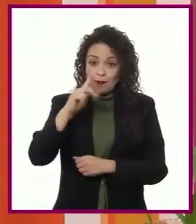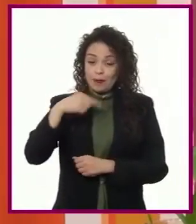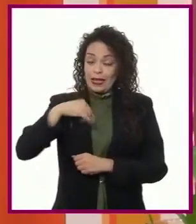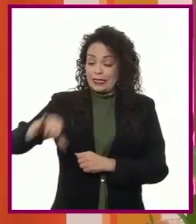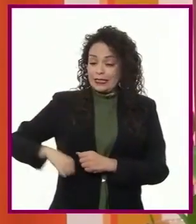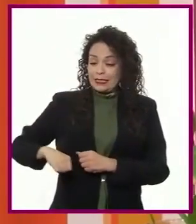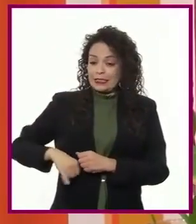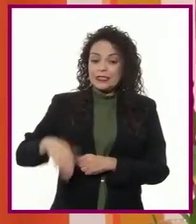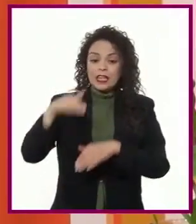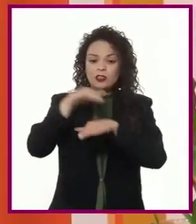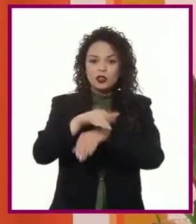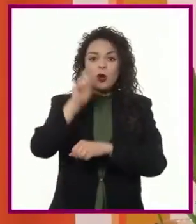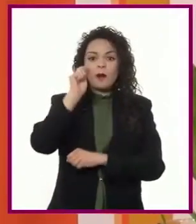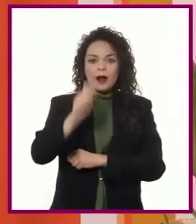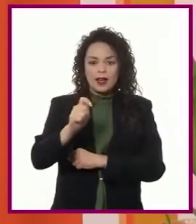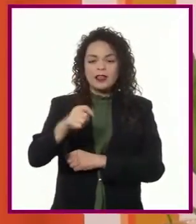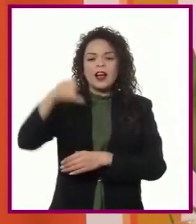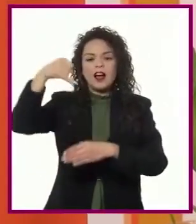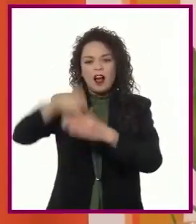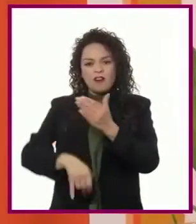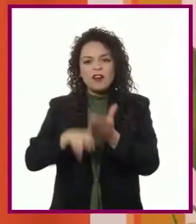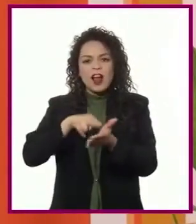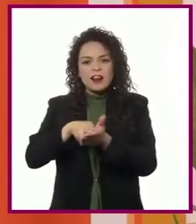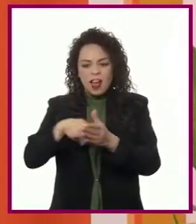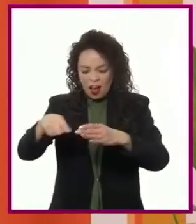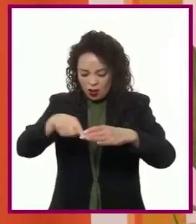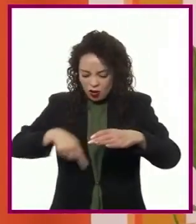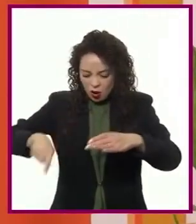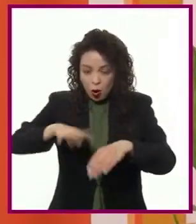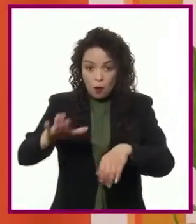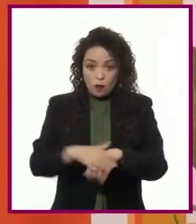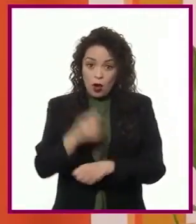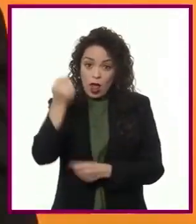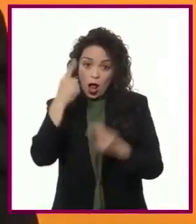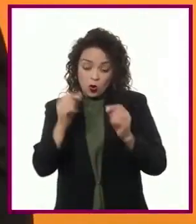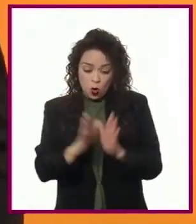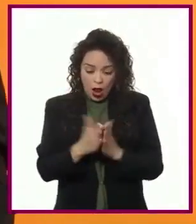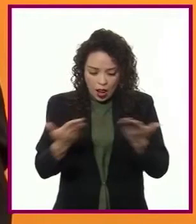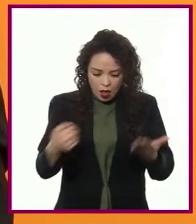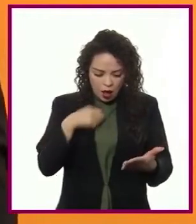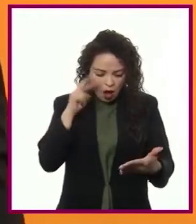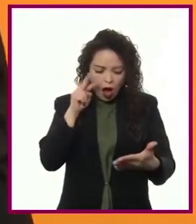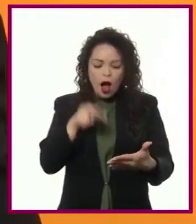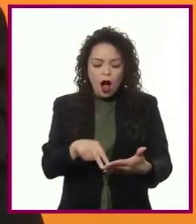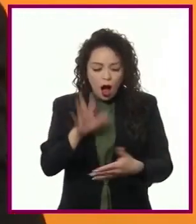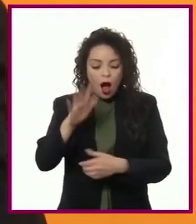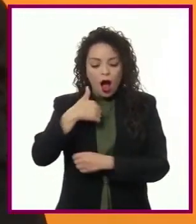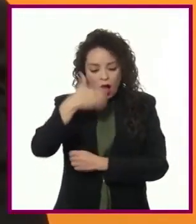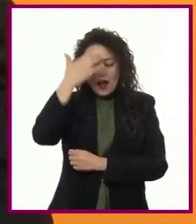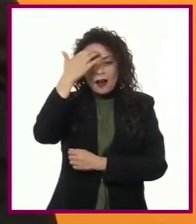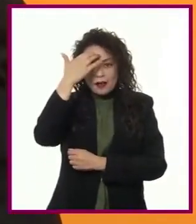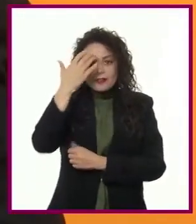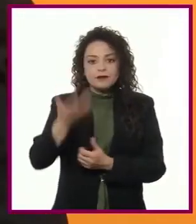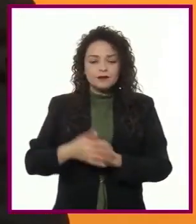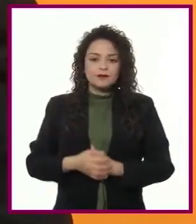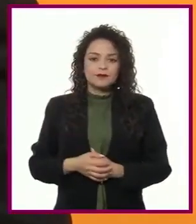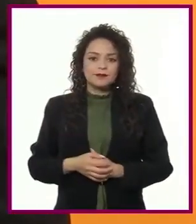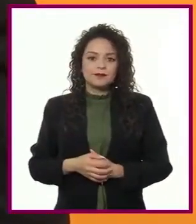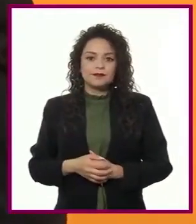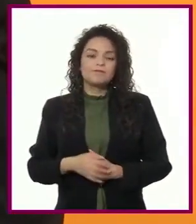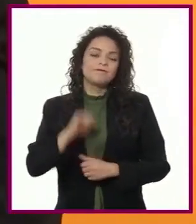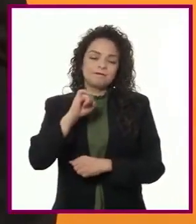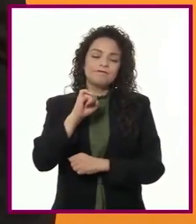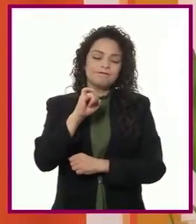los agujeros negros, pues sé de ellos gracias a algunos libros y documentales. Pues bien, sin duda